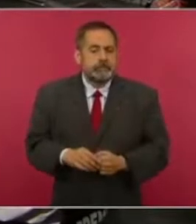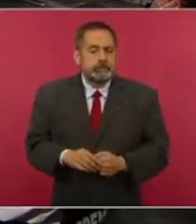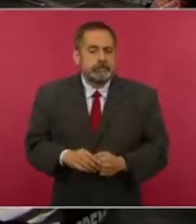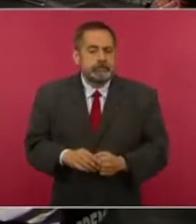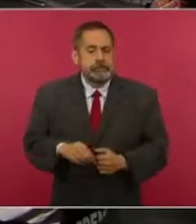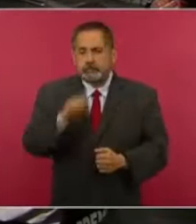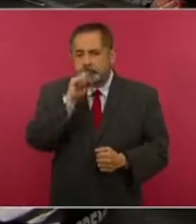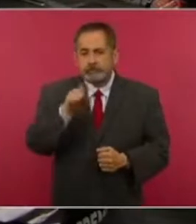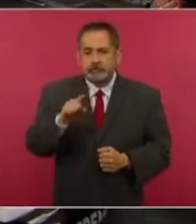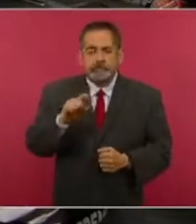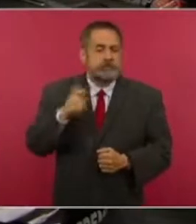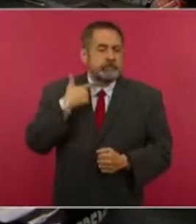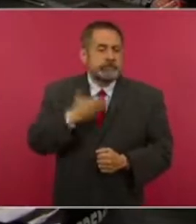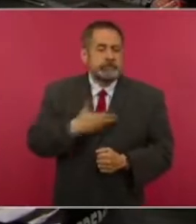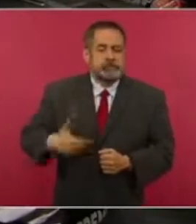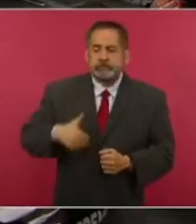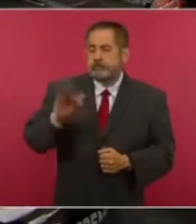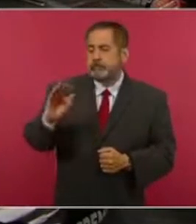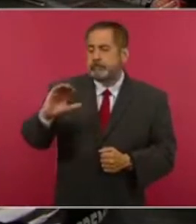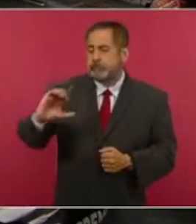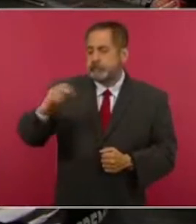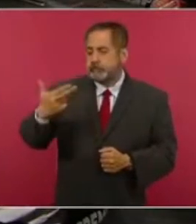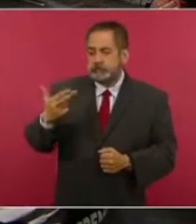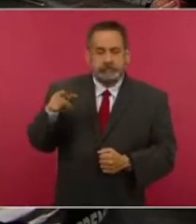lo de Felipe Calderón,